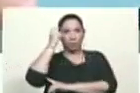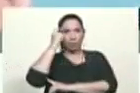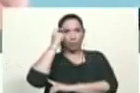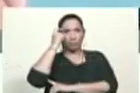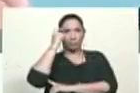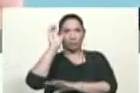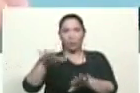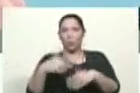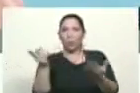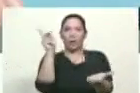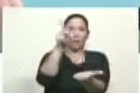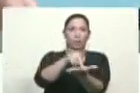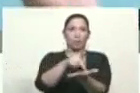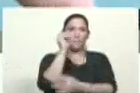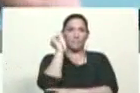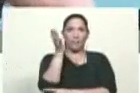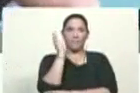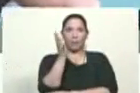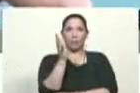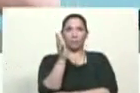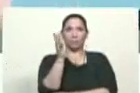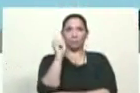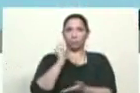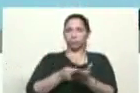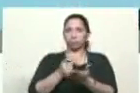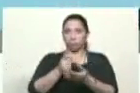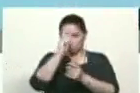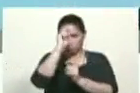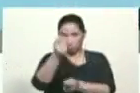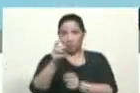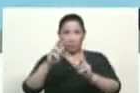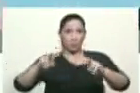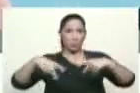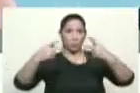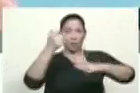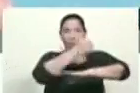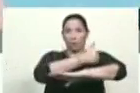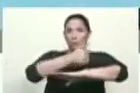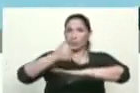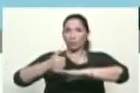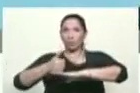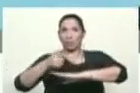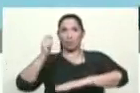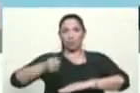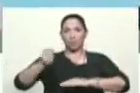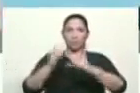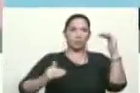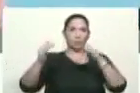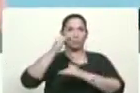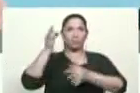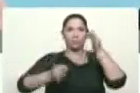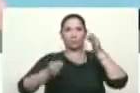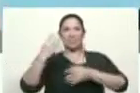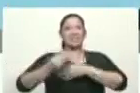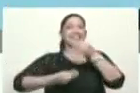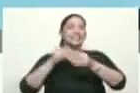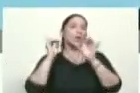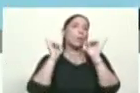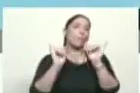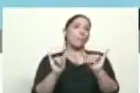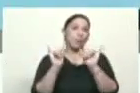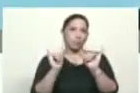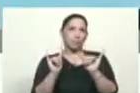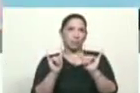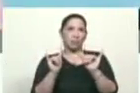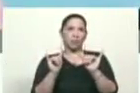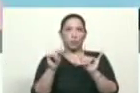el último día, cuando llegamos a la sesión plenaria, para designar a las nuevas autoridades del Tribunal Supremo de Justicia, hicieron exactamente lo que hizo